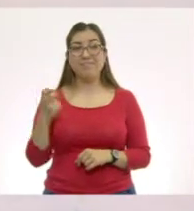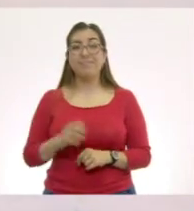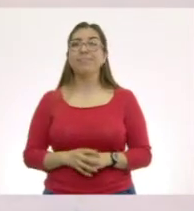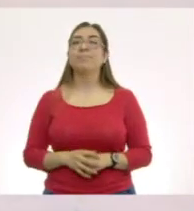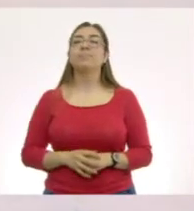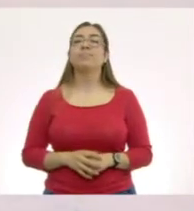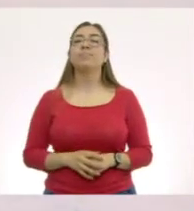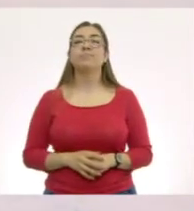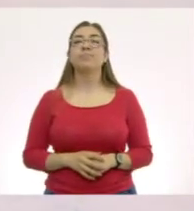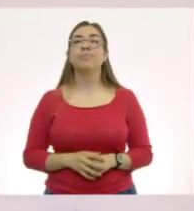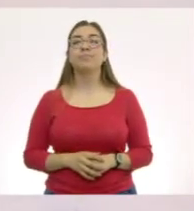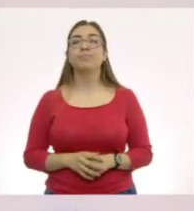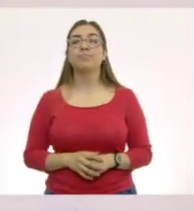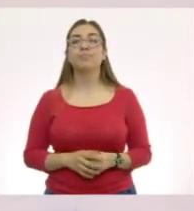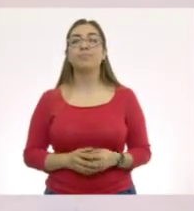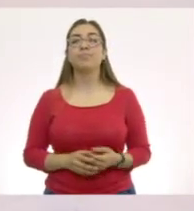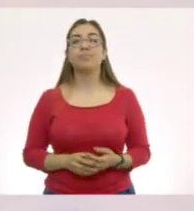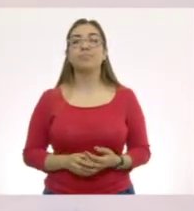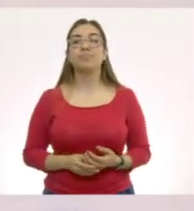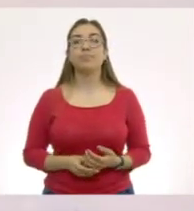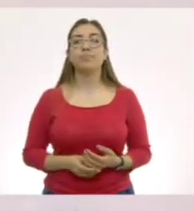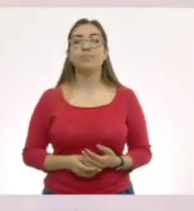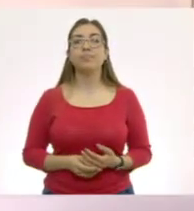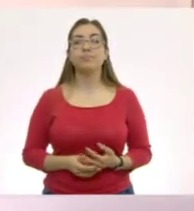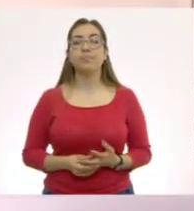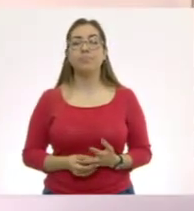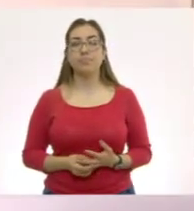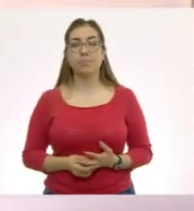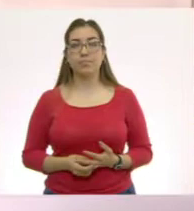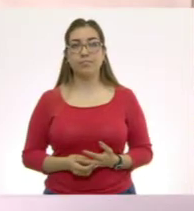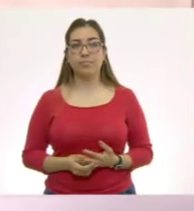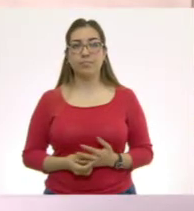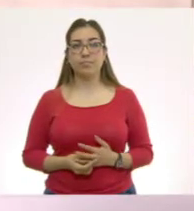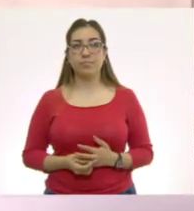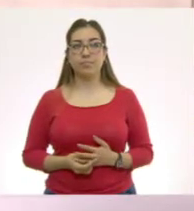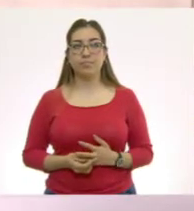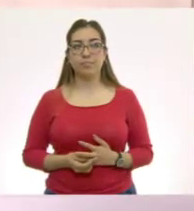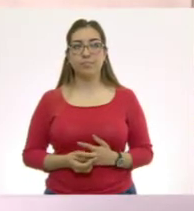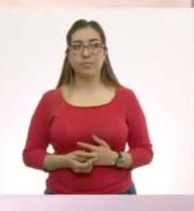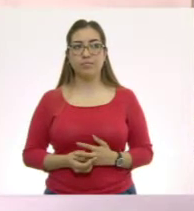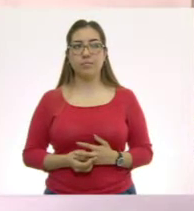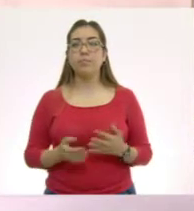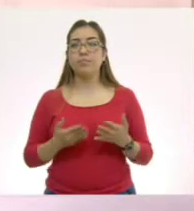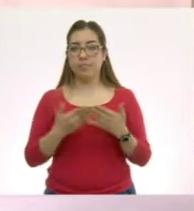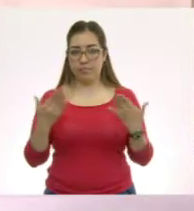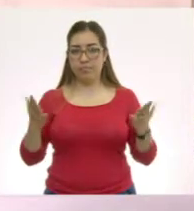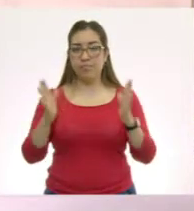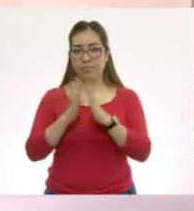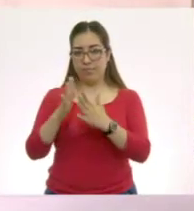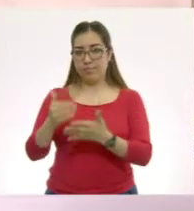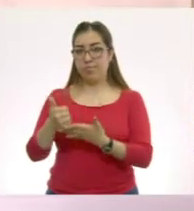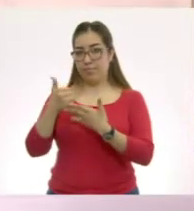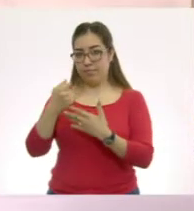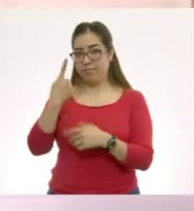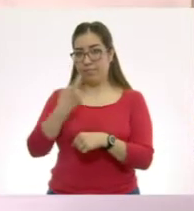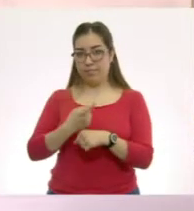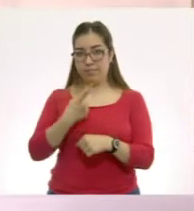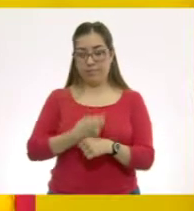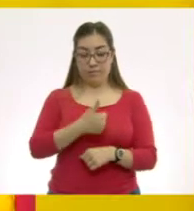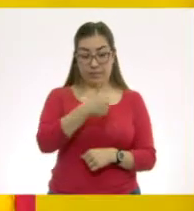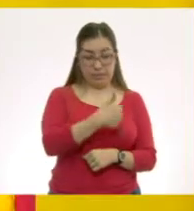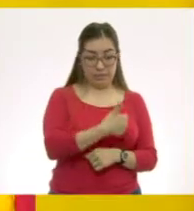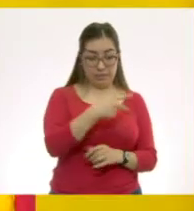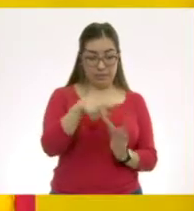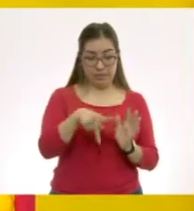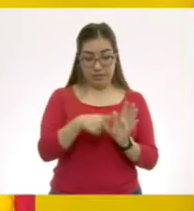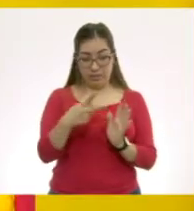te marcar. Parece, Pepe, si entonces anotas la primera sucesión de cuánto en cuánto va? ¿Es 6? La primera